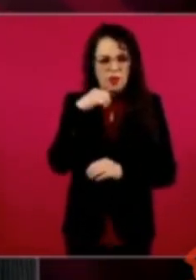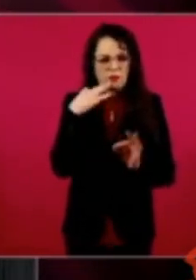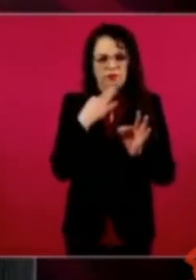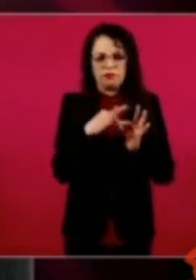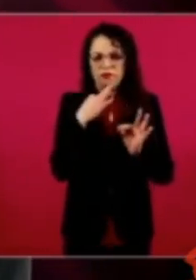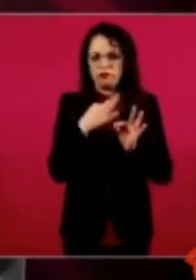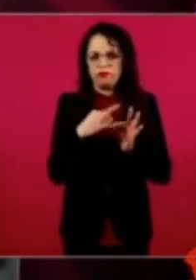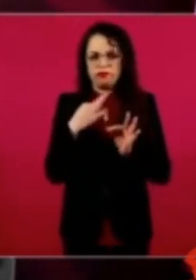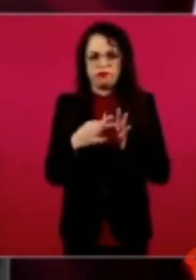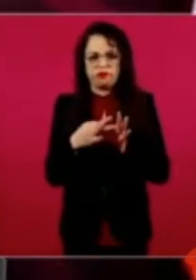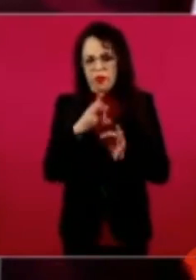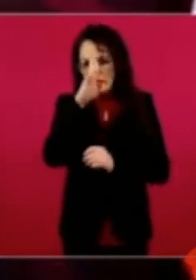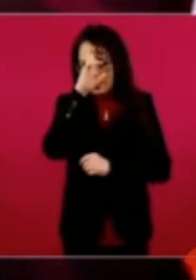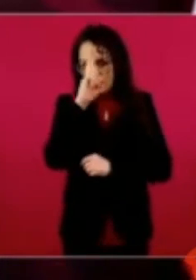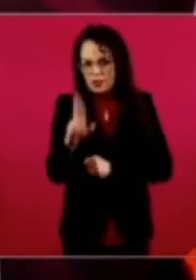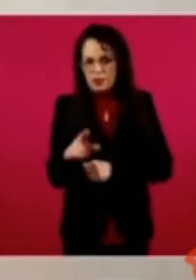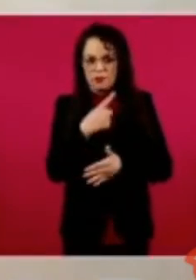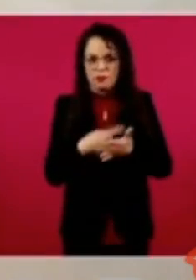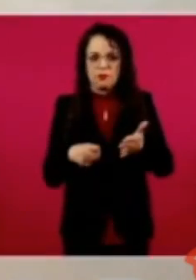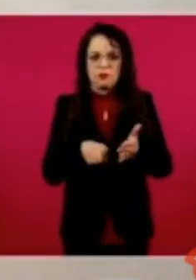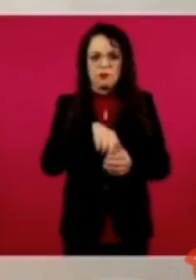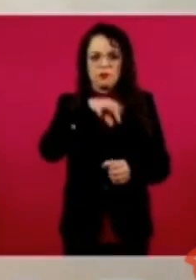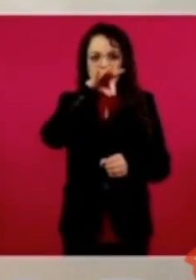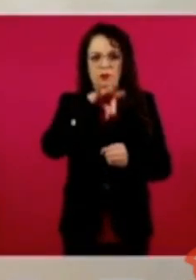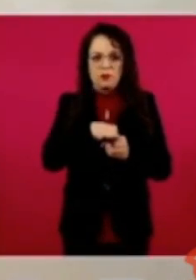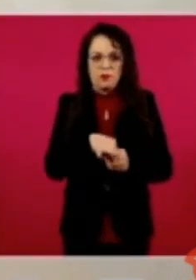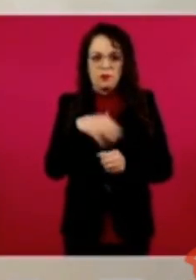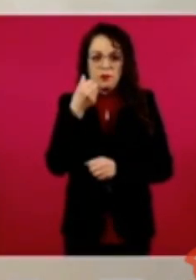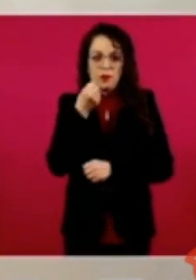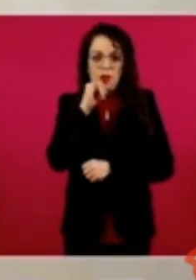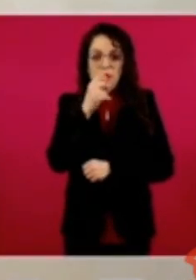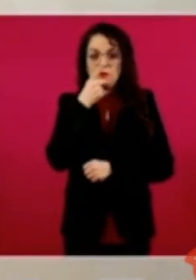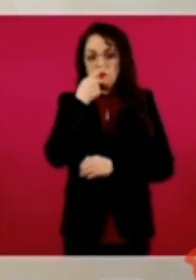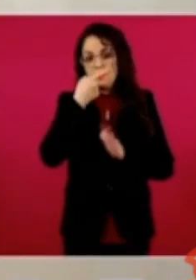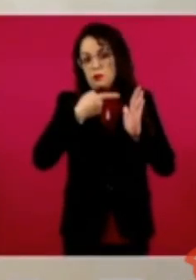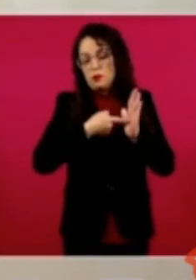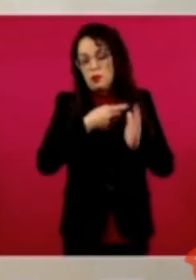Se respetaban las formas,